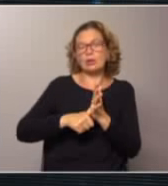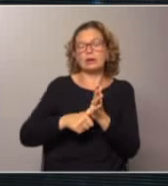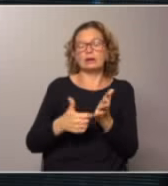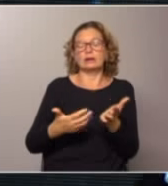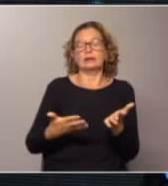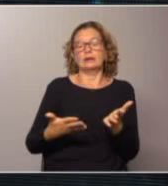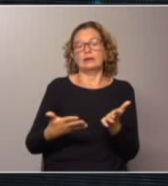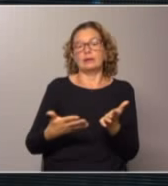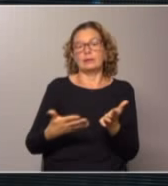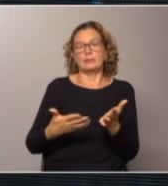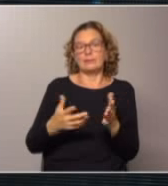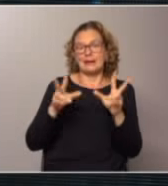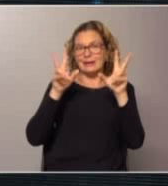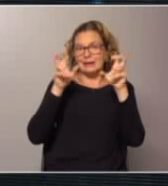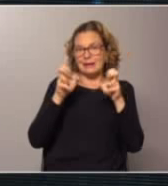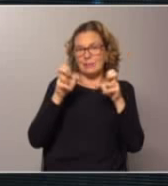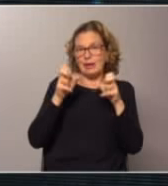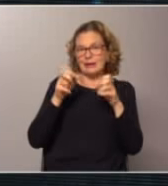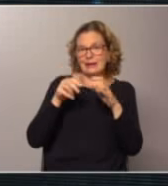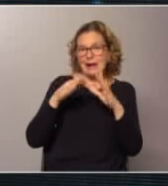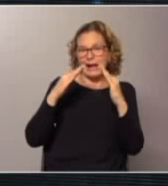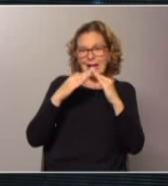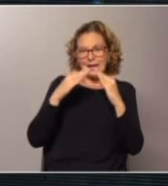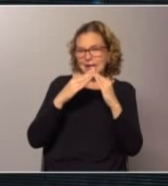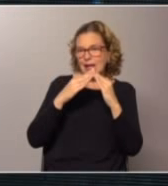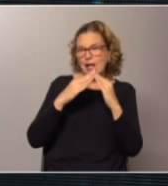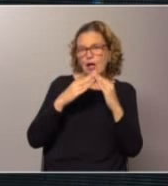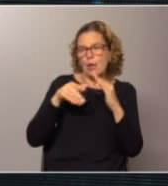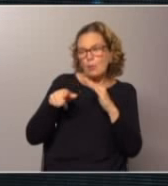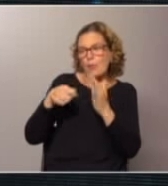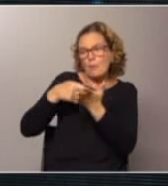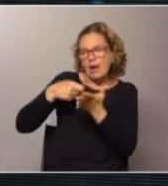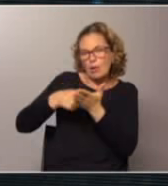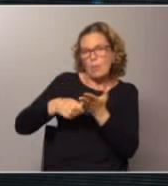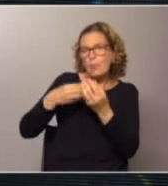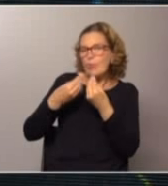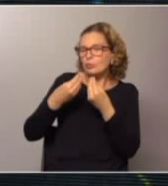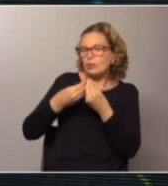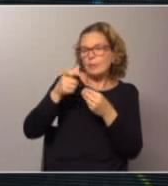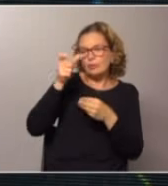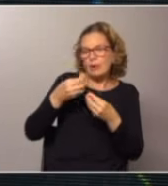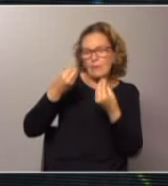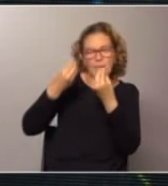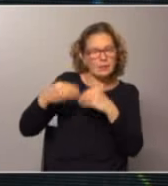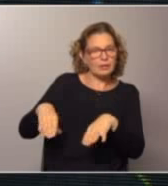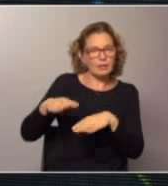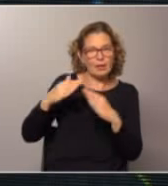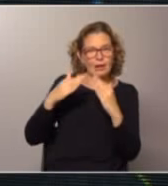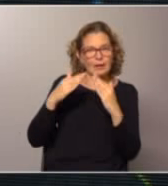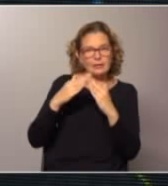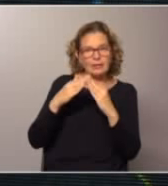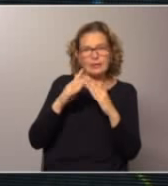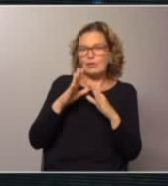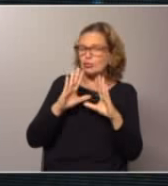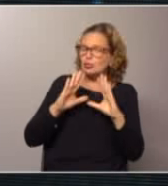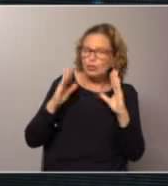aquí el famoso tema de las hipotecas se hicieron impagables miles millones de personas perdieron las casas eso recorrió el